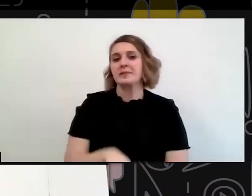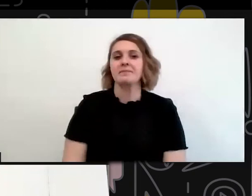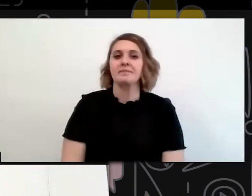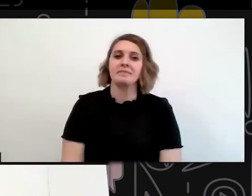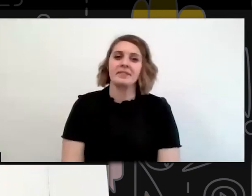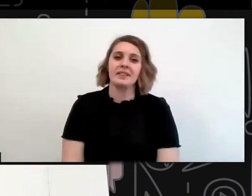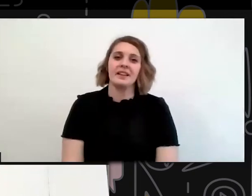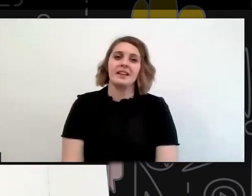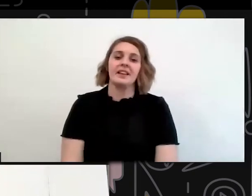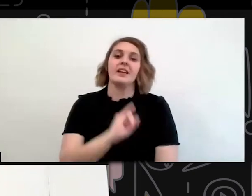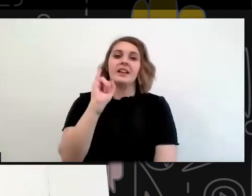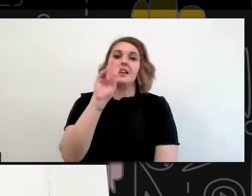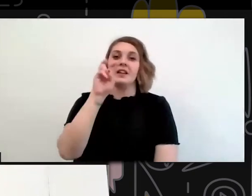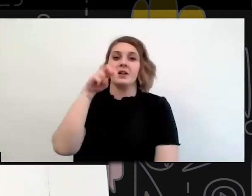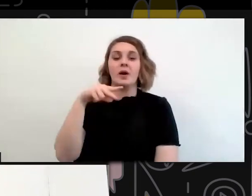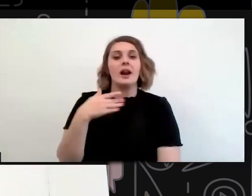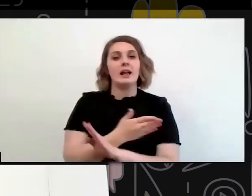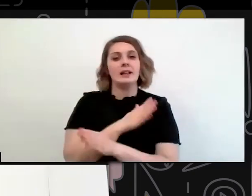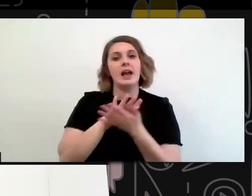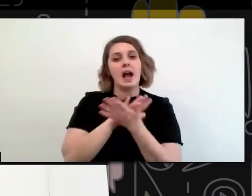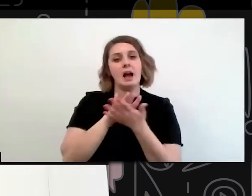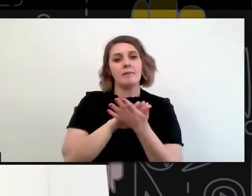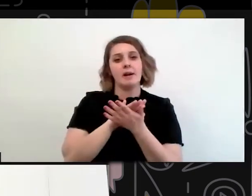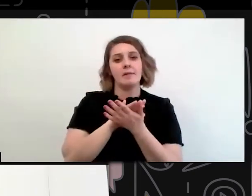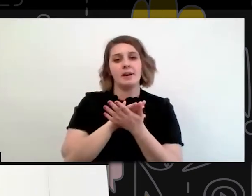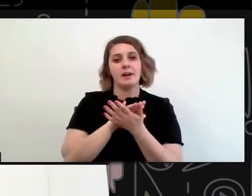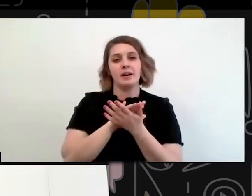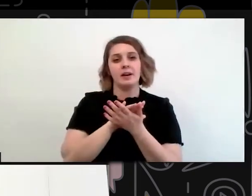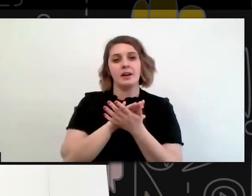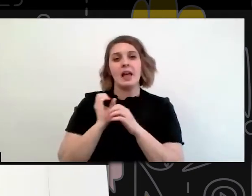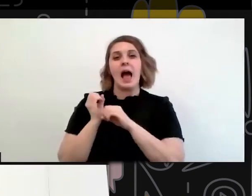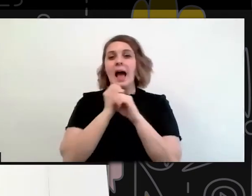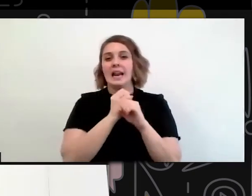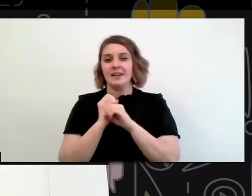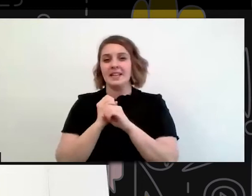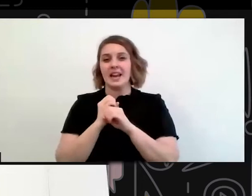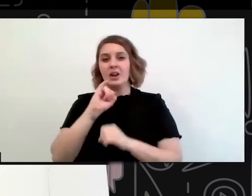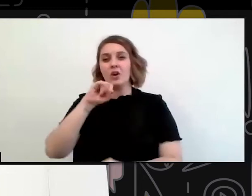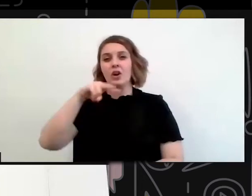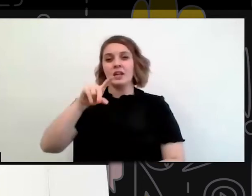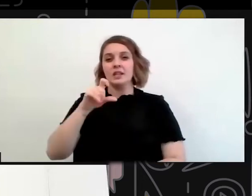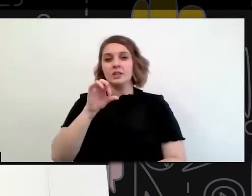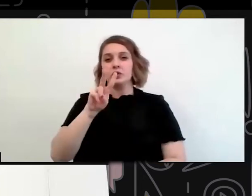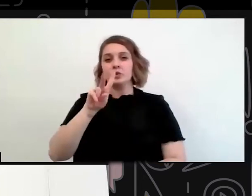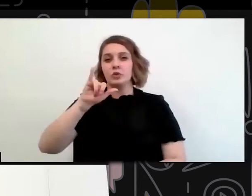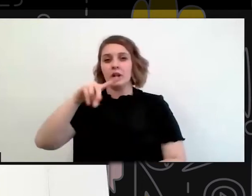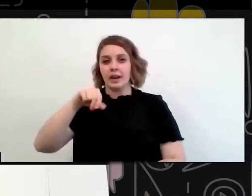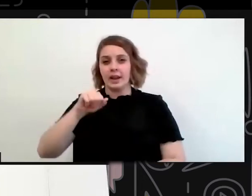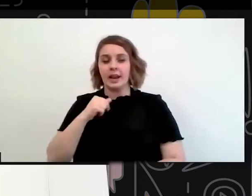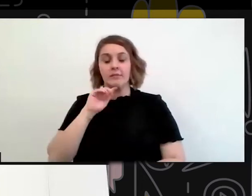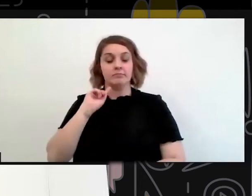Juan Francisco, decías antes que estamos en el aniversario de la insulina, del descubrimiento de la